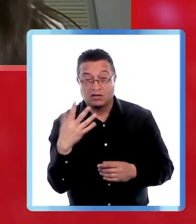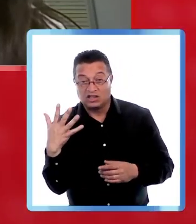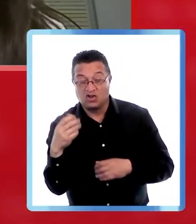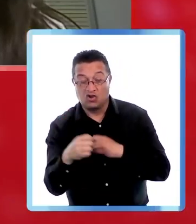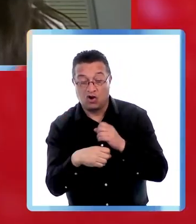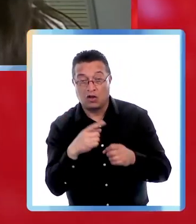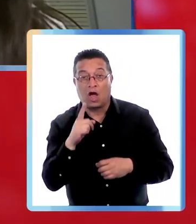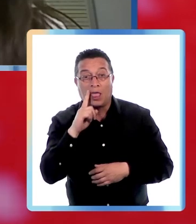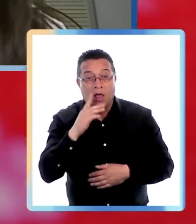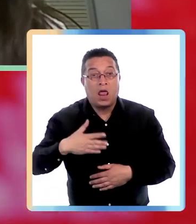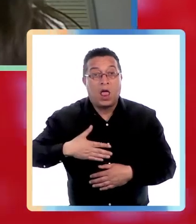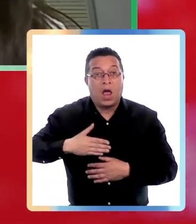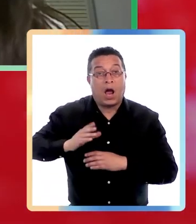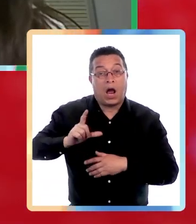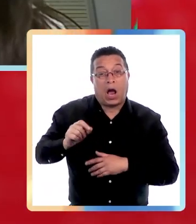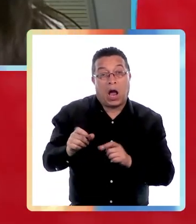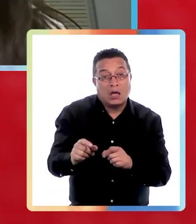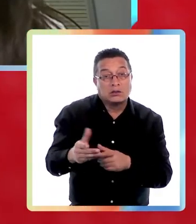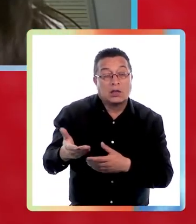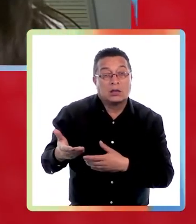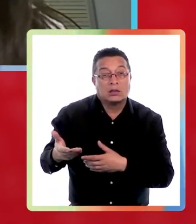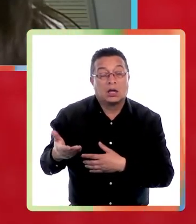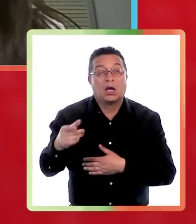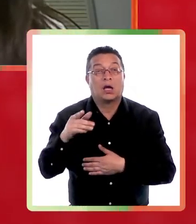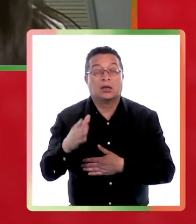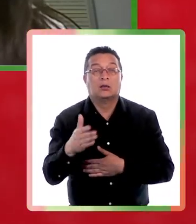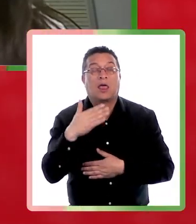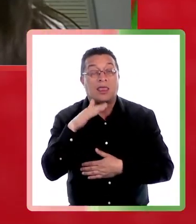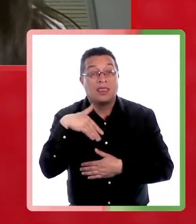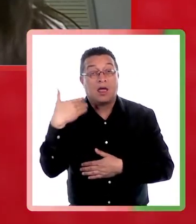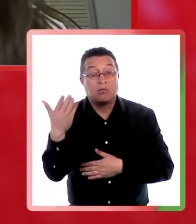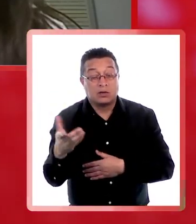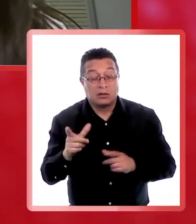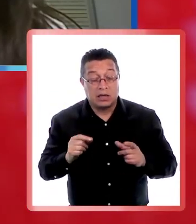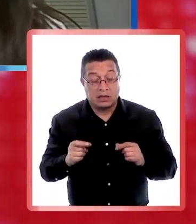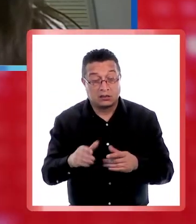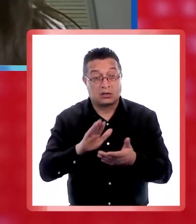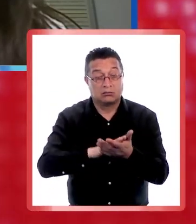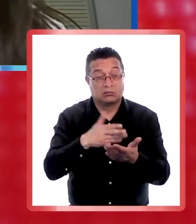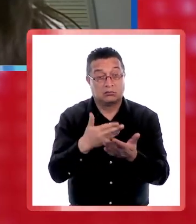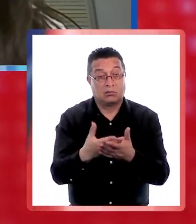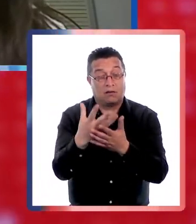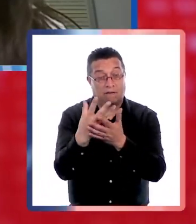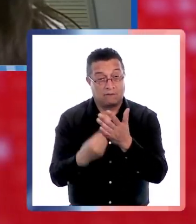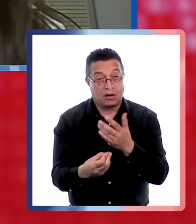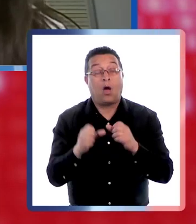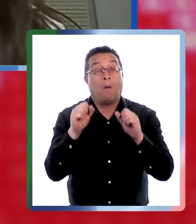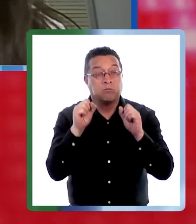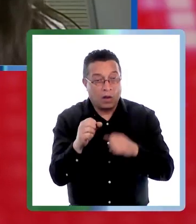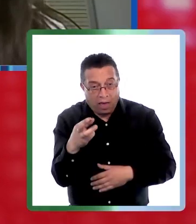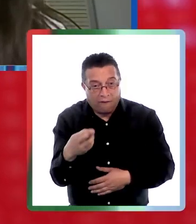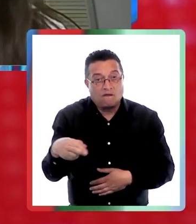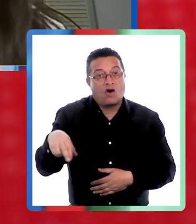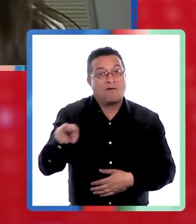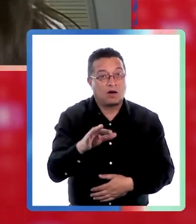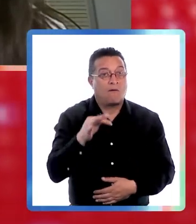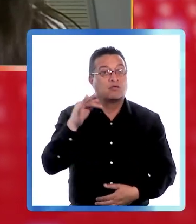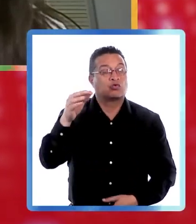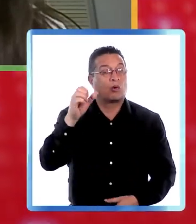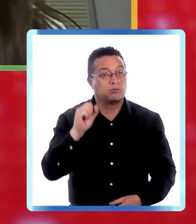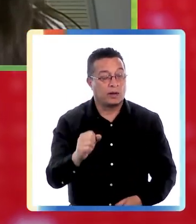de repente aparecen con un cáncer. Y también ocurre que después del cáncer, cuando ya se mejoran, podría volver a darse,